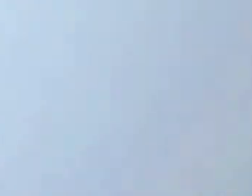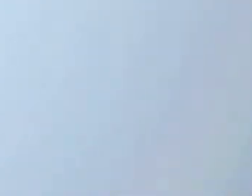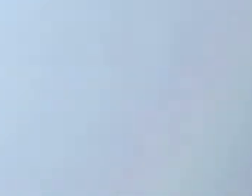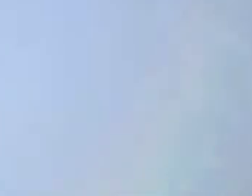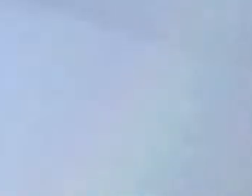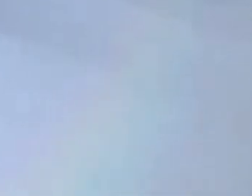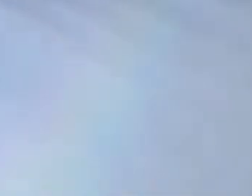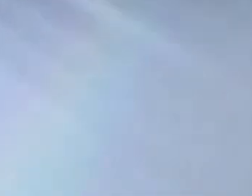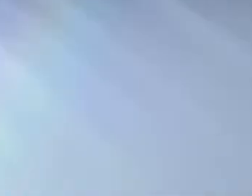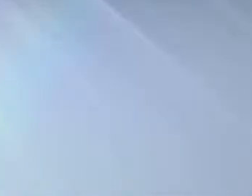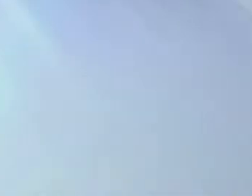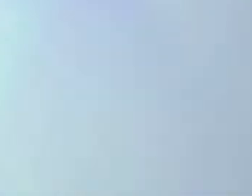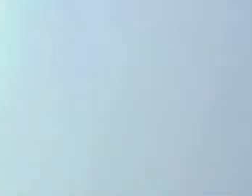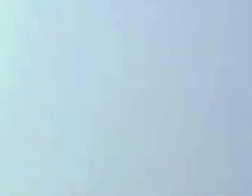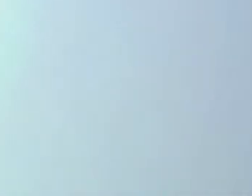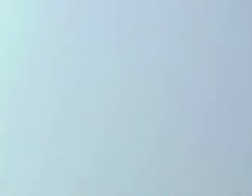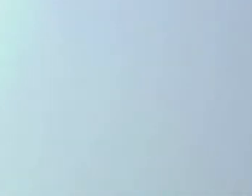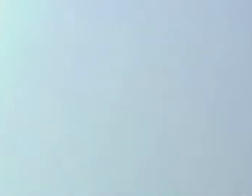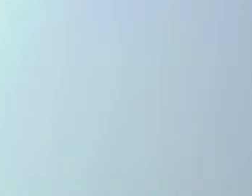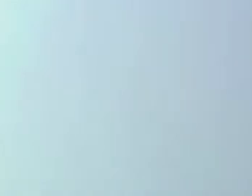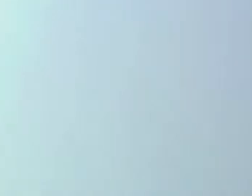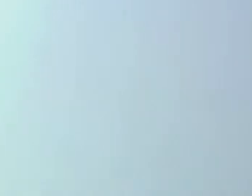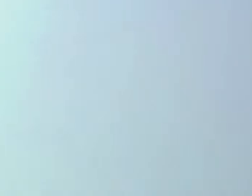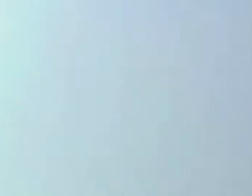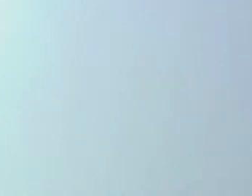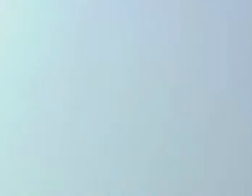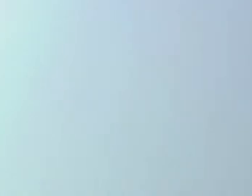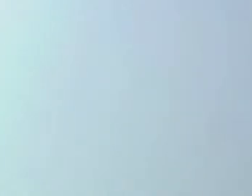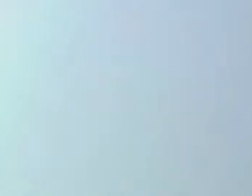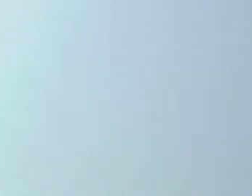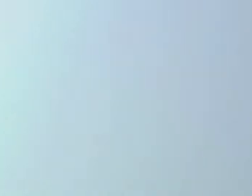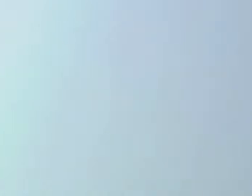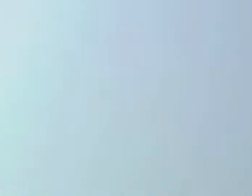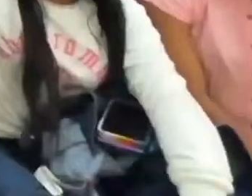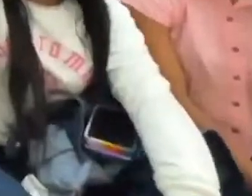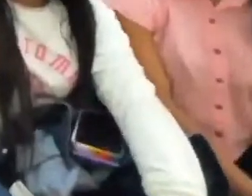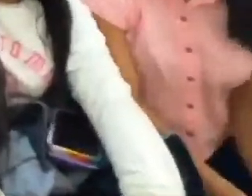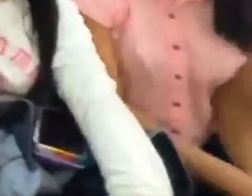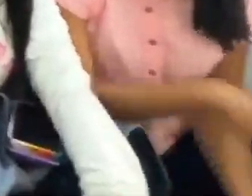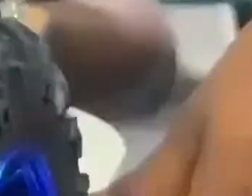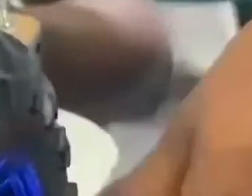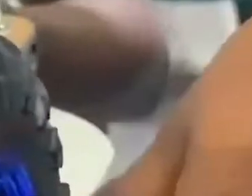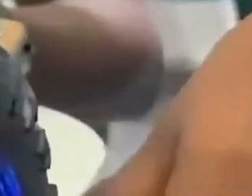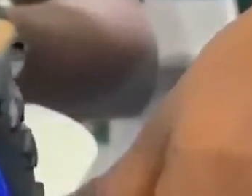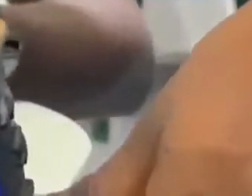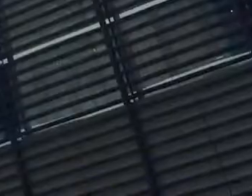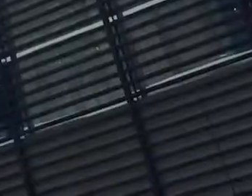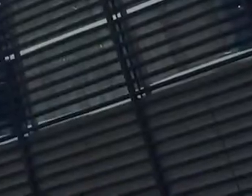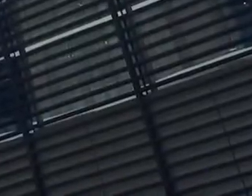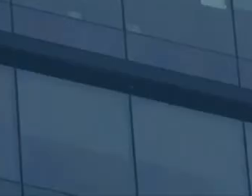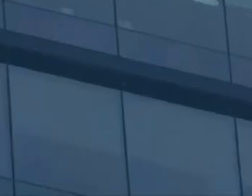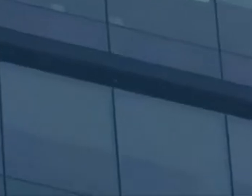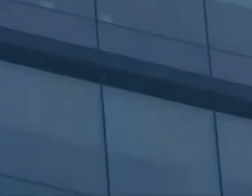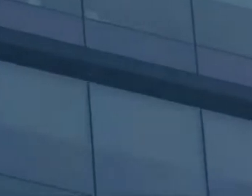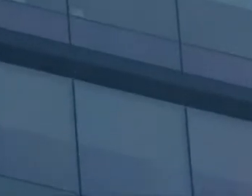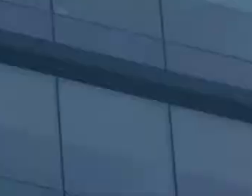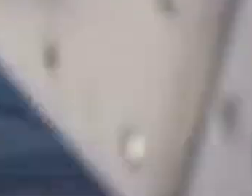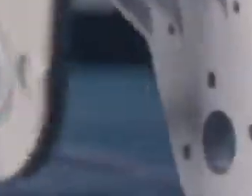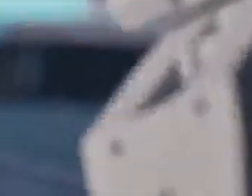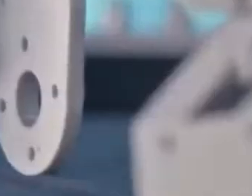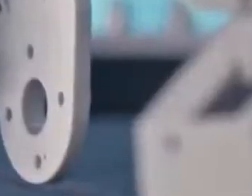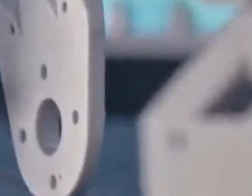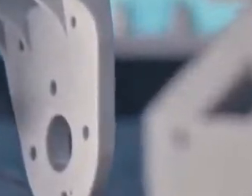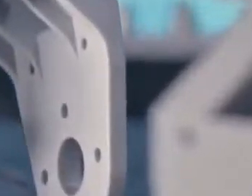Colombia es epicentro de la ciencia, la tecnología y la innovación de América Latina y el Caribe. La cuarta reunión de la Conferencia de Ciencia, Innovación